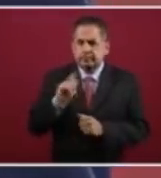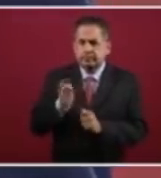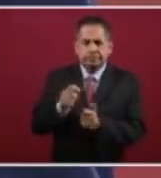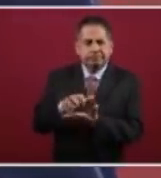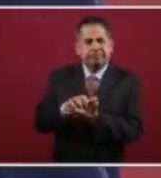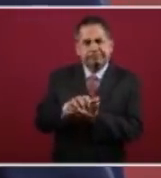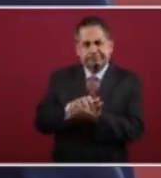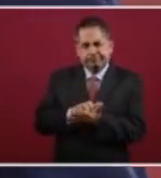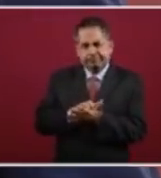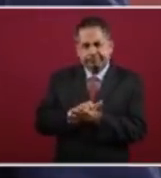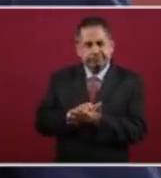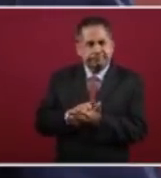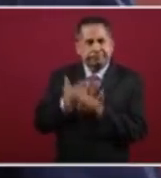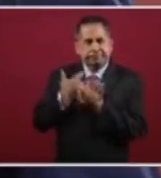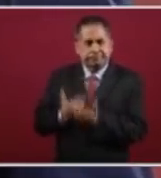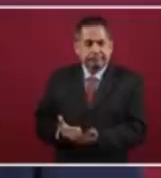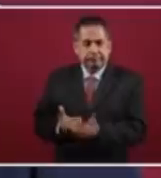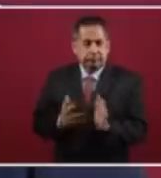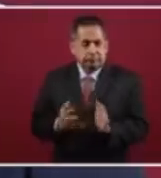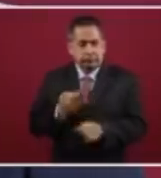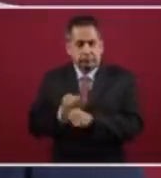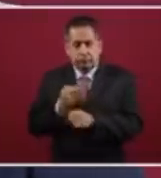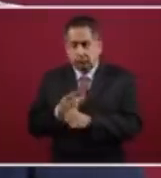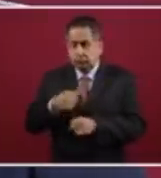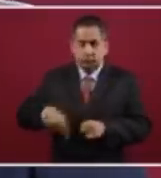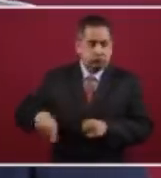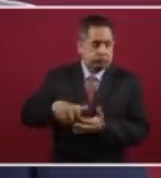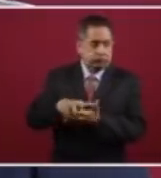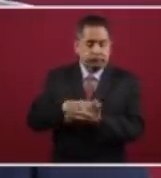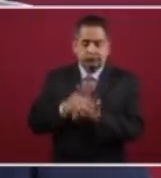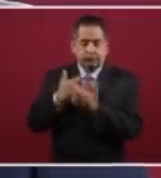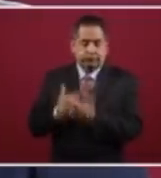austeridad en estos tiempos.